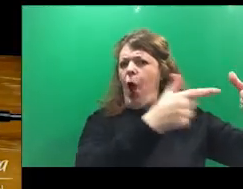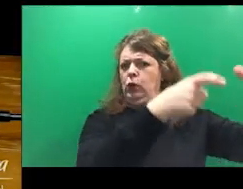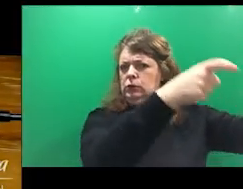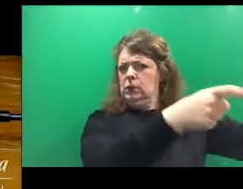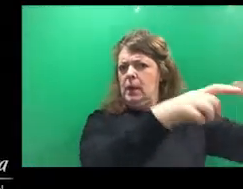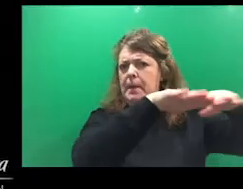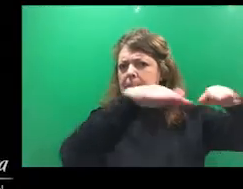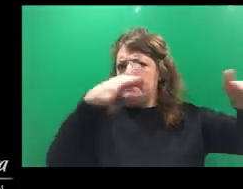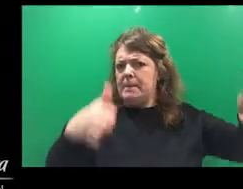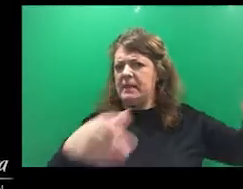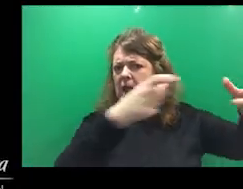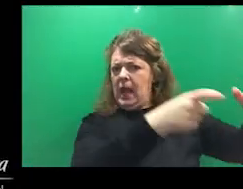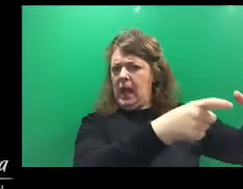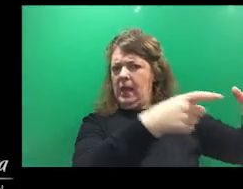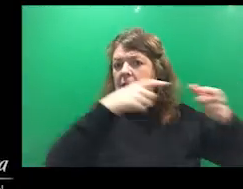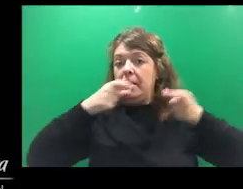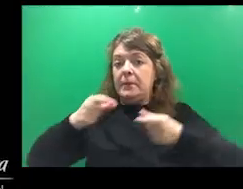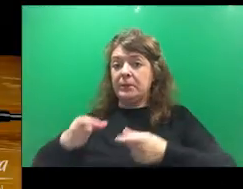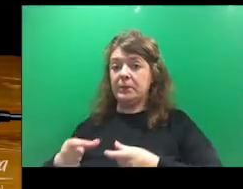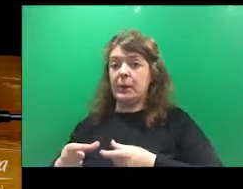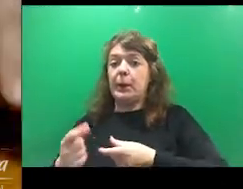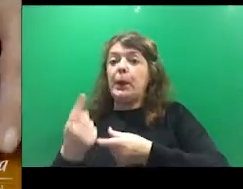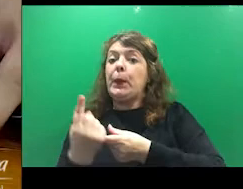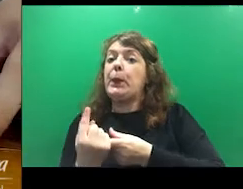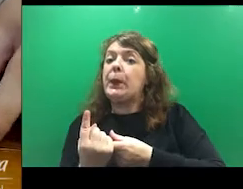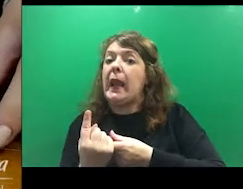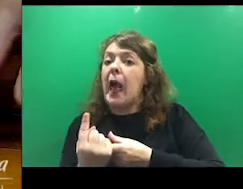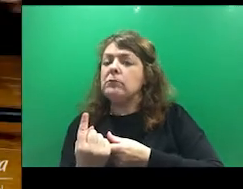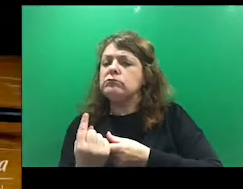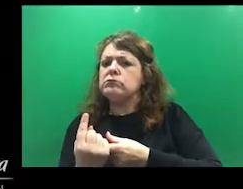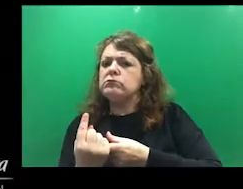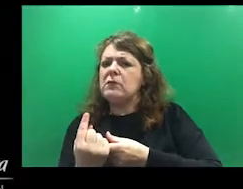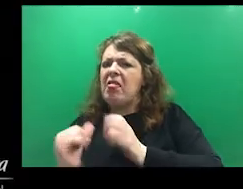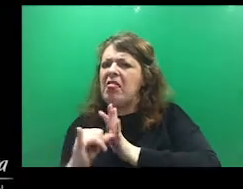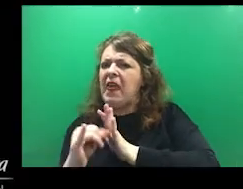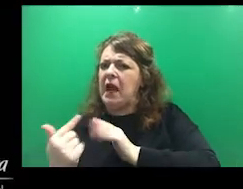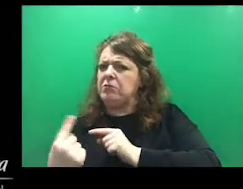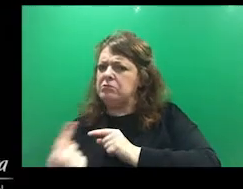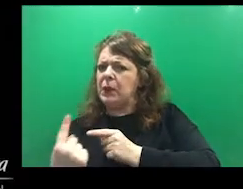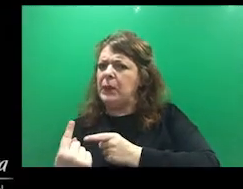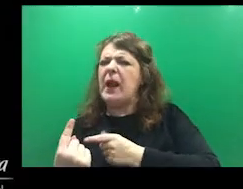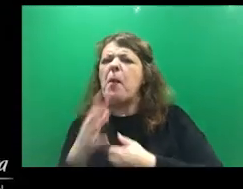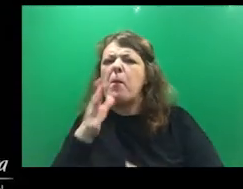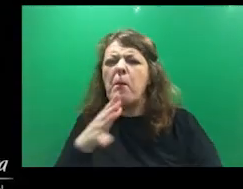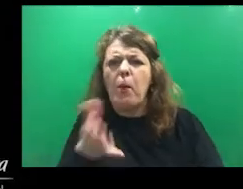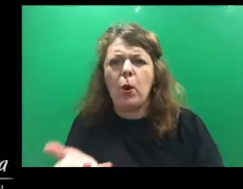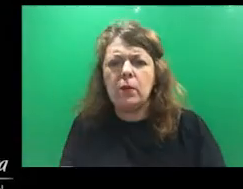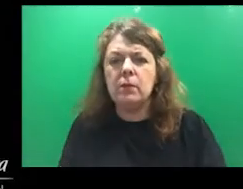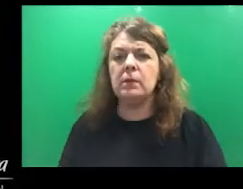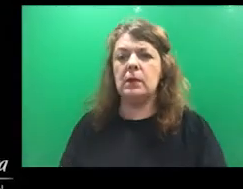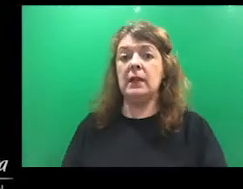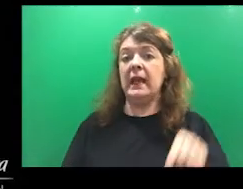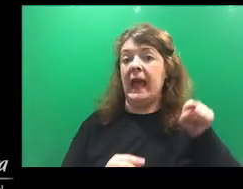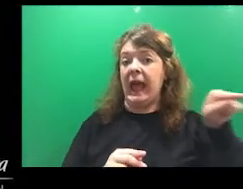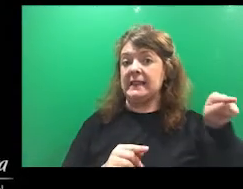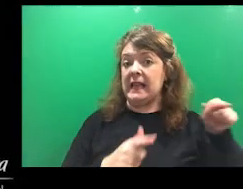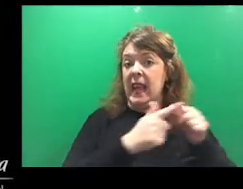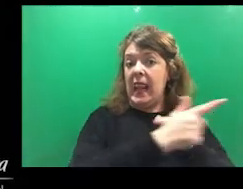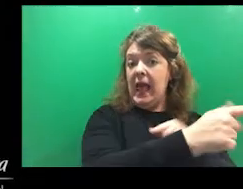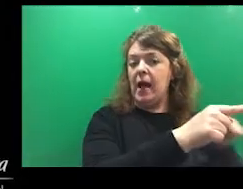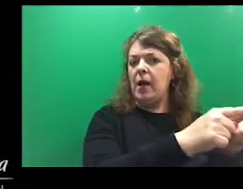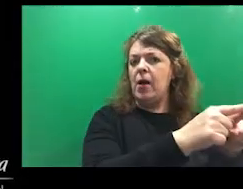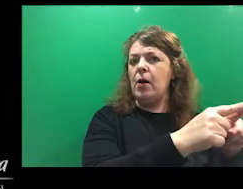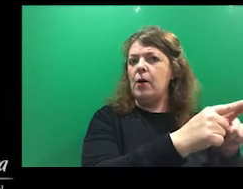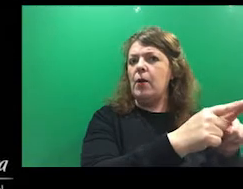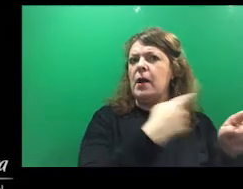poner aquí lejos en la mesa y el otro lo voy a dejar cerca de la vela. ¿Por qué hago esto? Pues